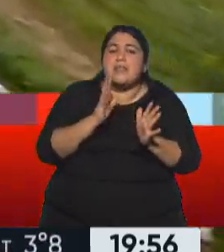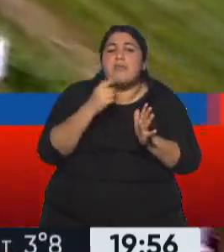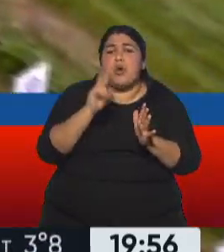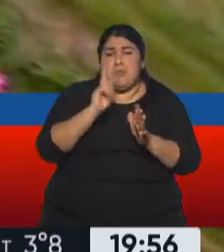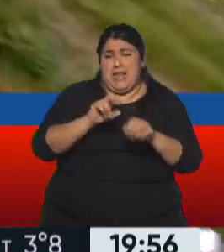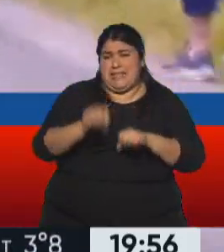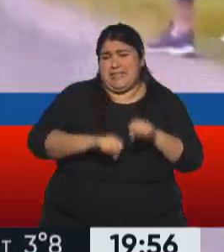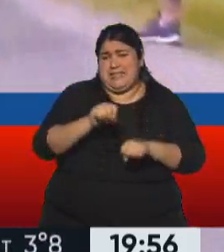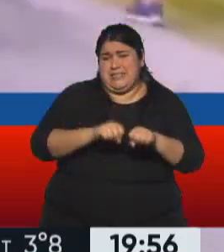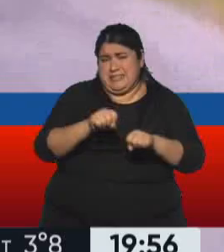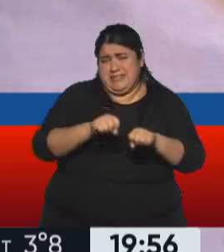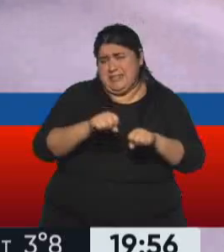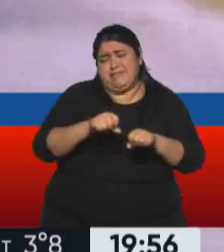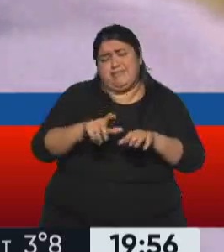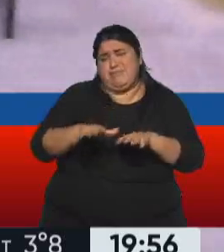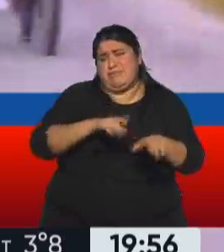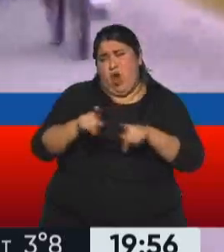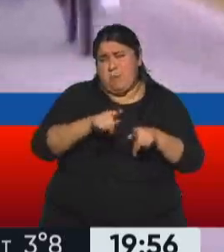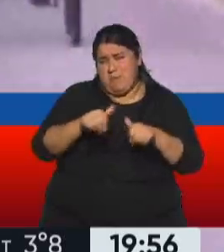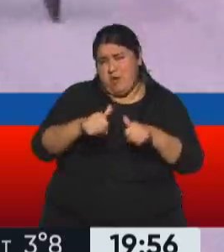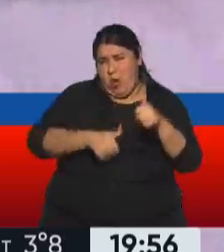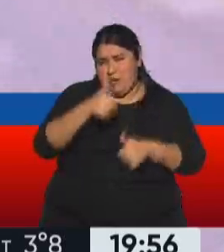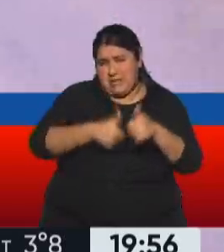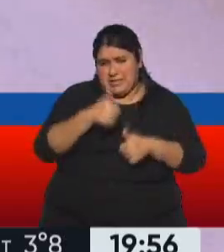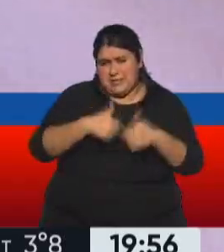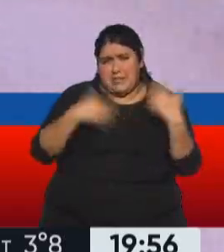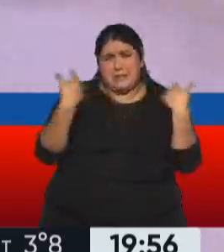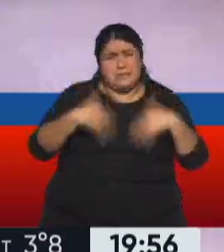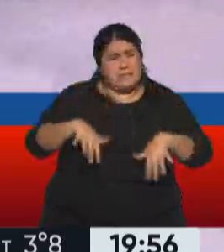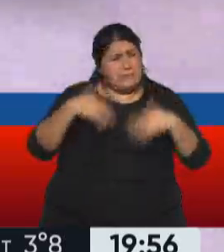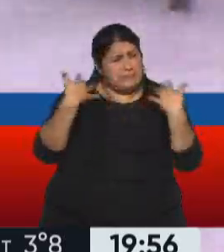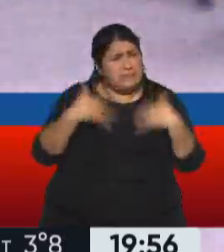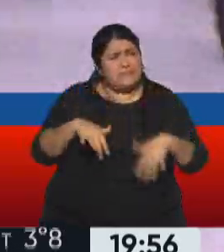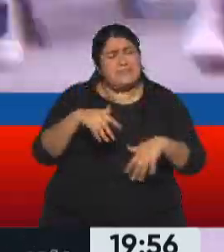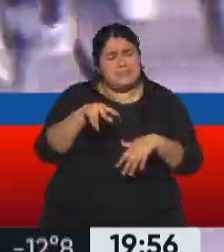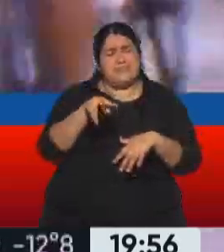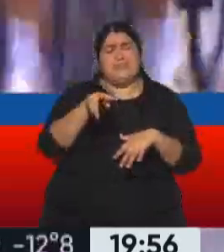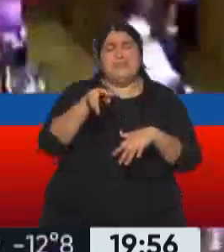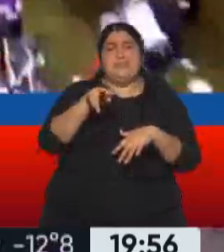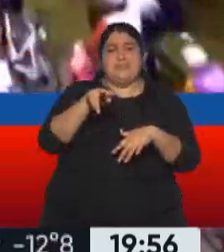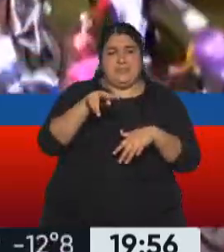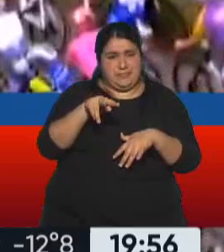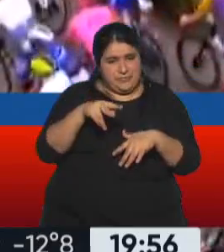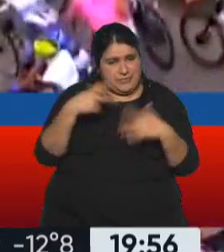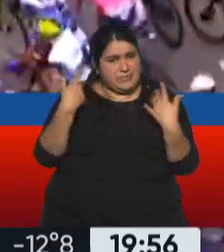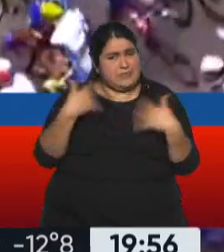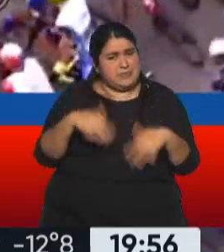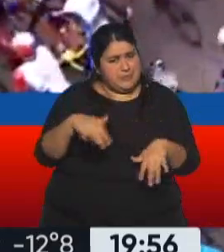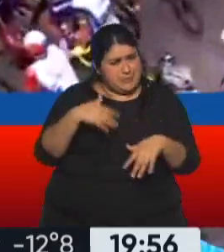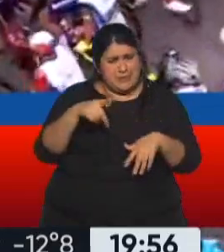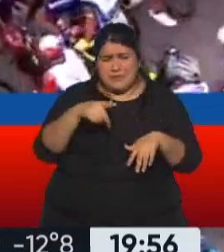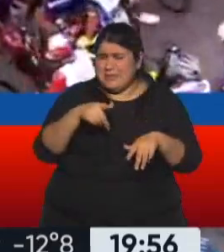Francia. Estamos viviendo la competencia por excelencia, está el Giro de Italia y demás. Fíjate, allí